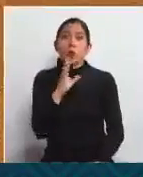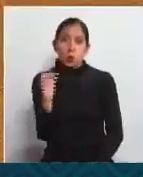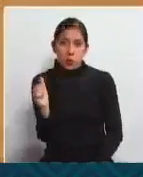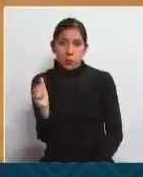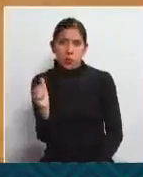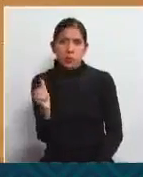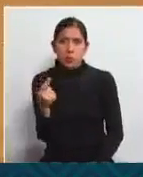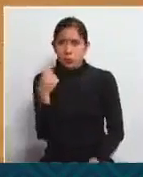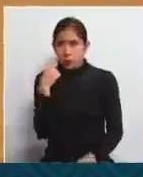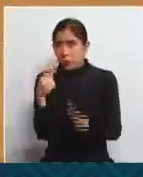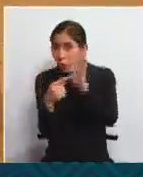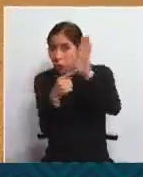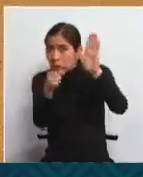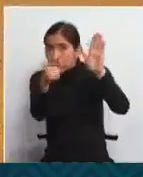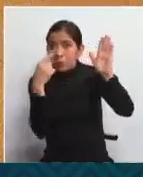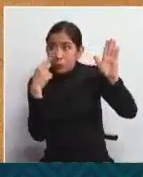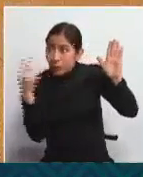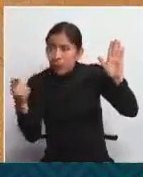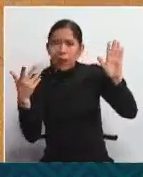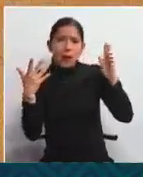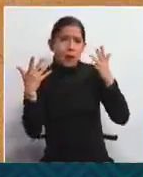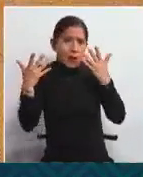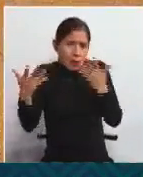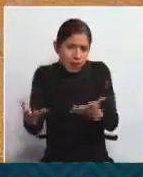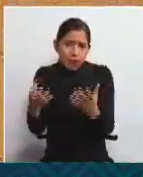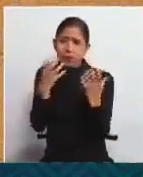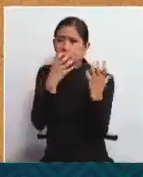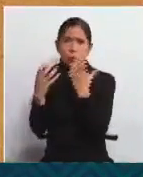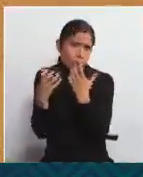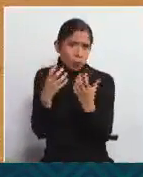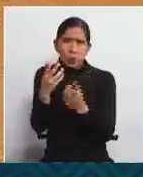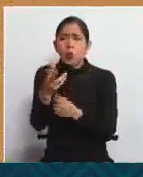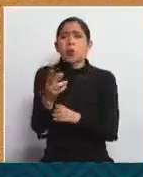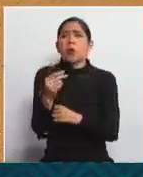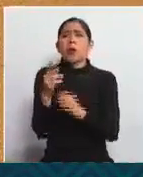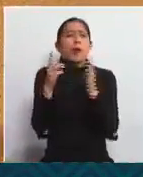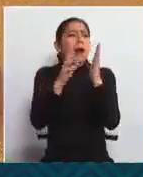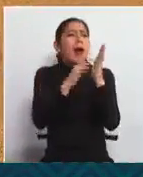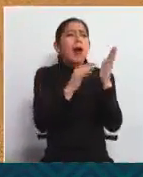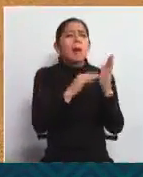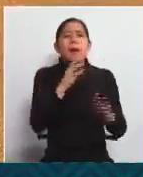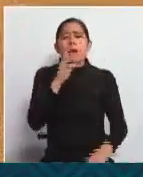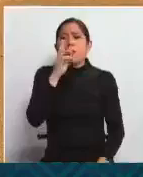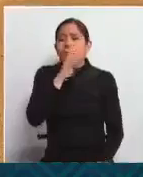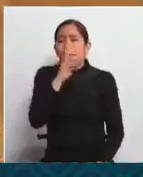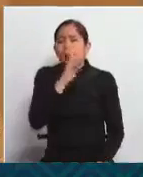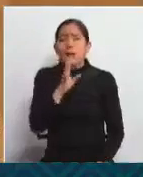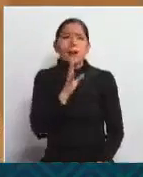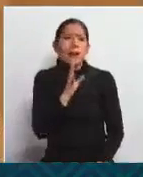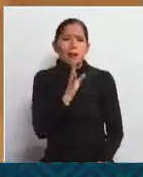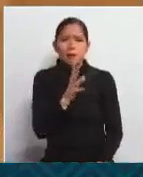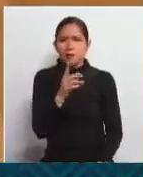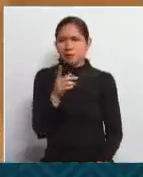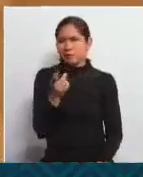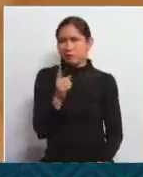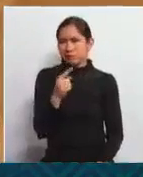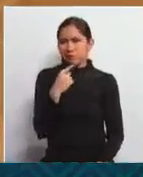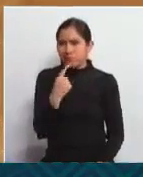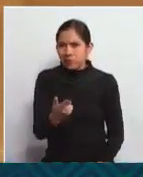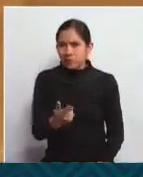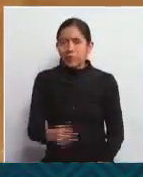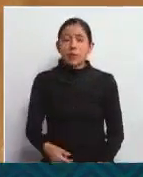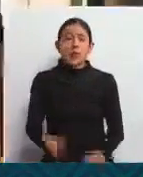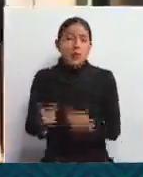darle certeza a la población de que el producto existe, que no que es una falsedad, que existe desabastecimiento de este producto. El producto